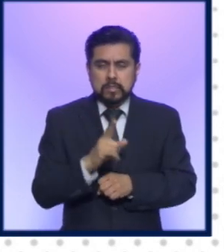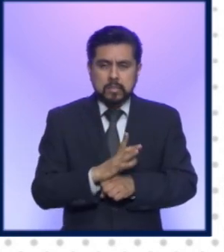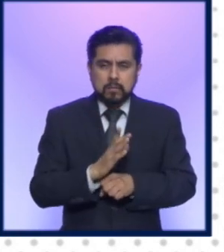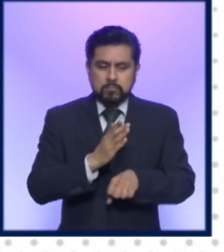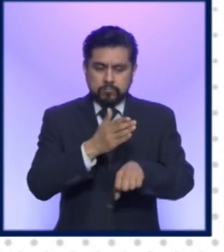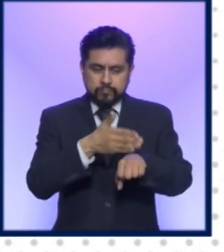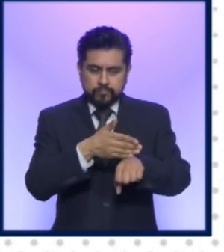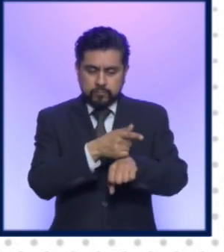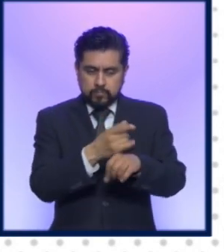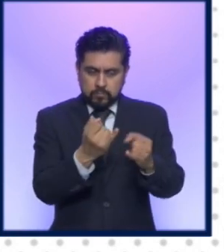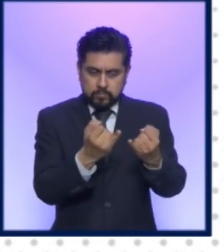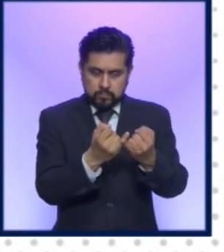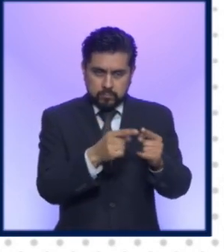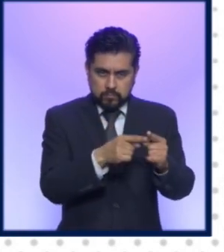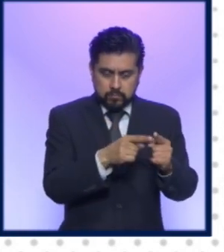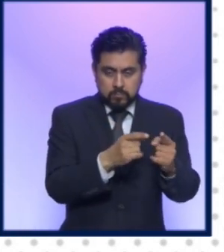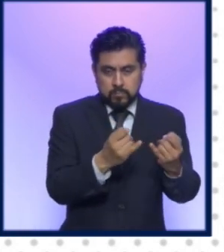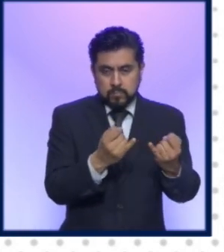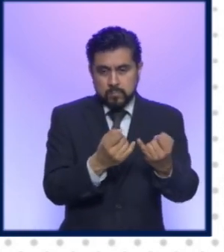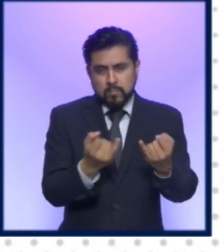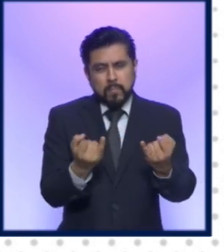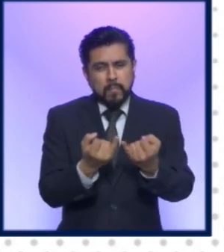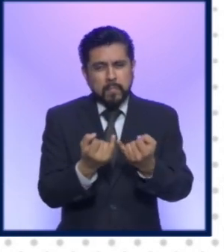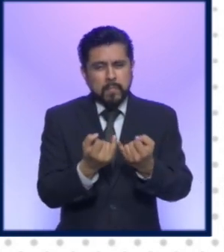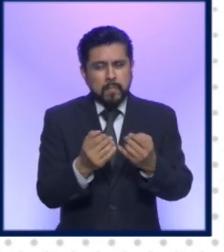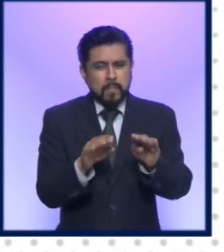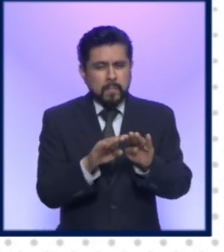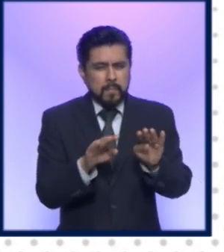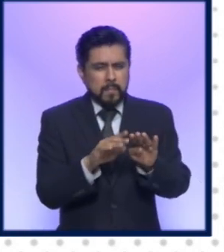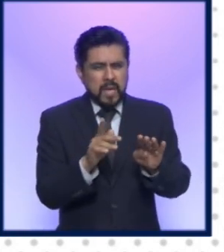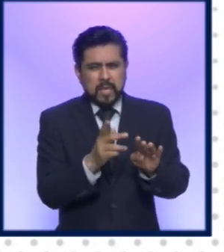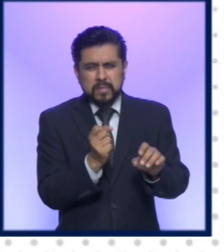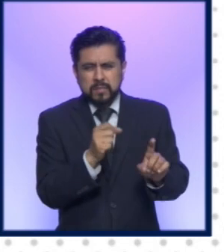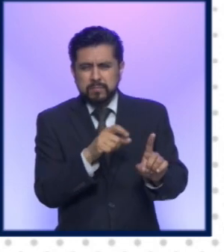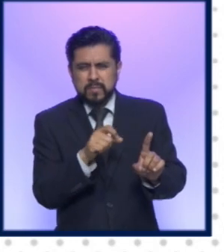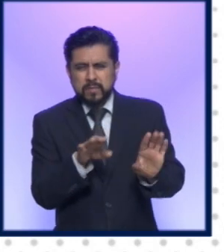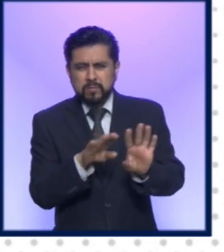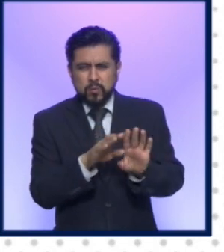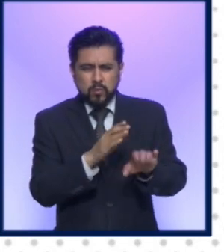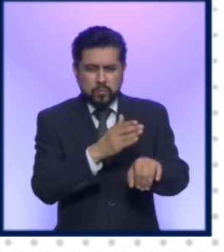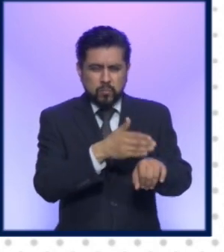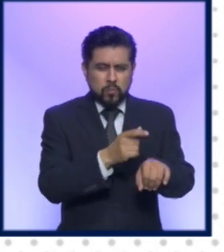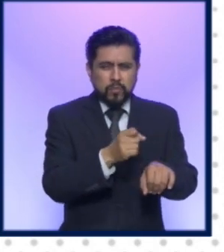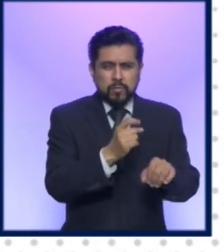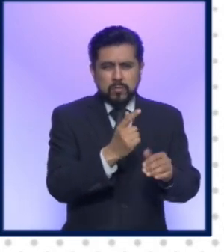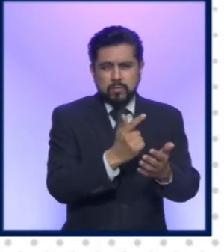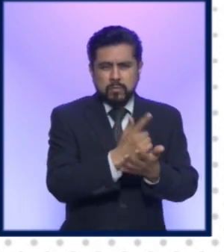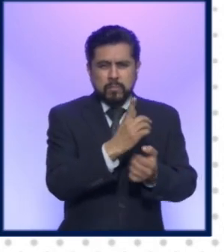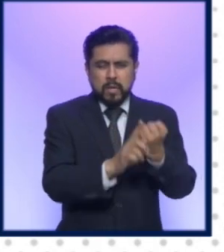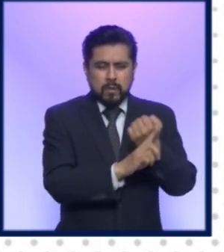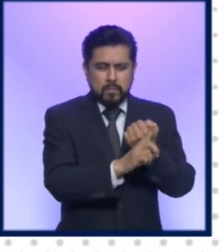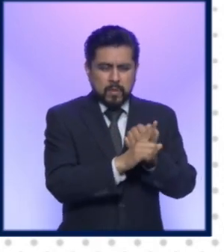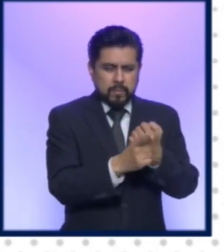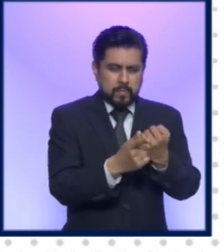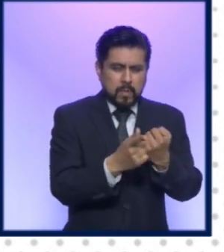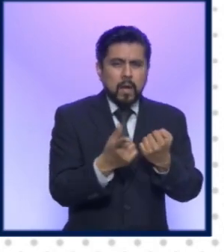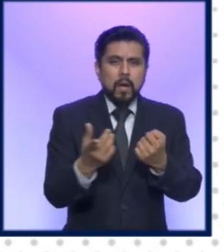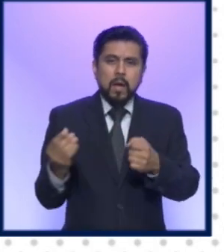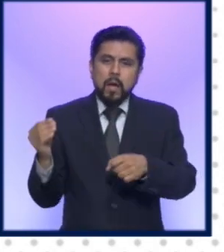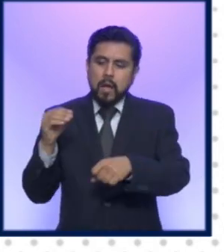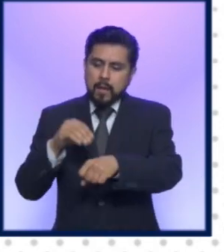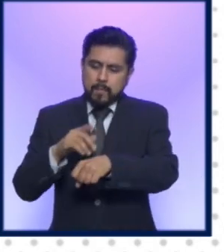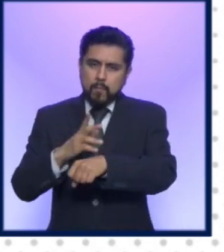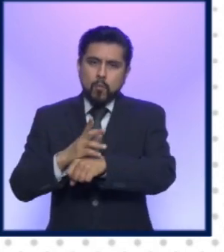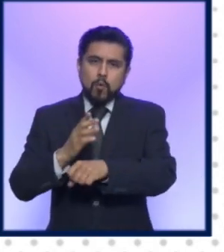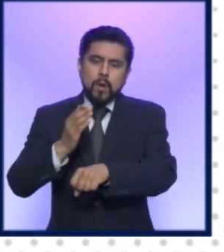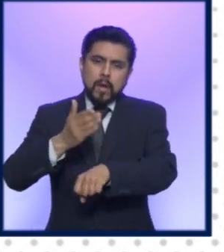similar la consecuencia también tendría que ser eh semejante es decir la sanción tendría que ser proporcional o parecida a la